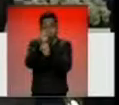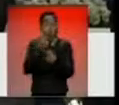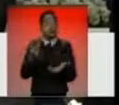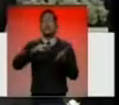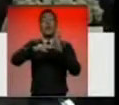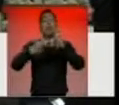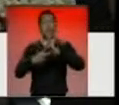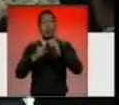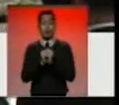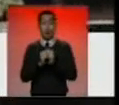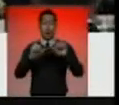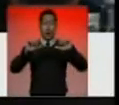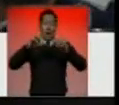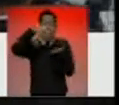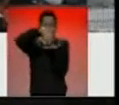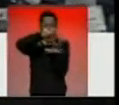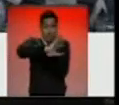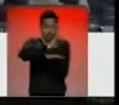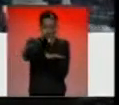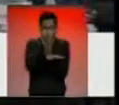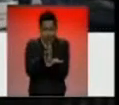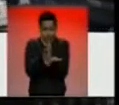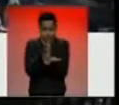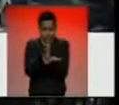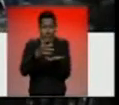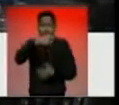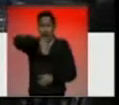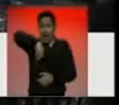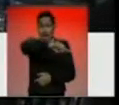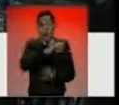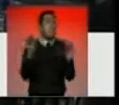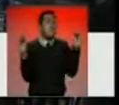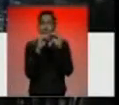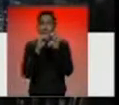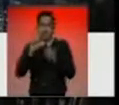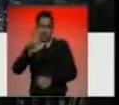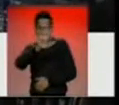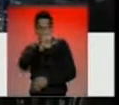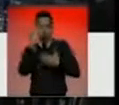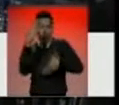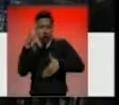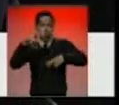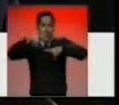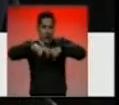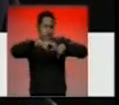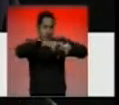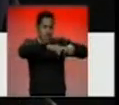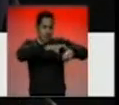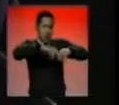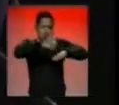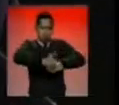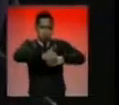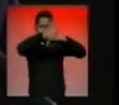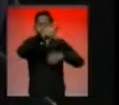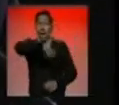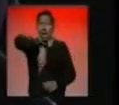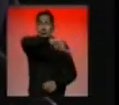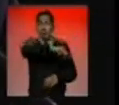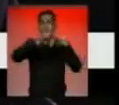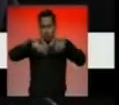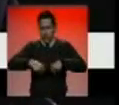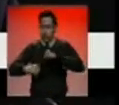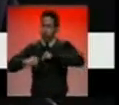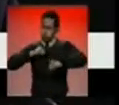mayoría absoluta en la Asamblea, el legislativo ayudará con el marco legal para fomentar las inversiones. La propuesta es que